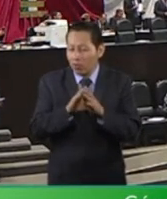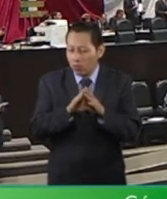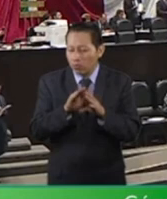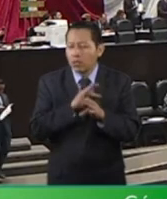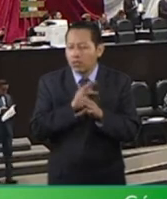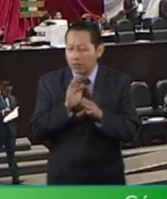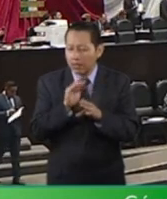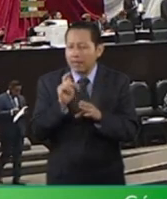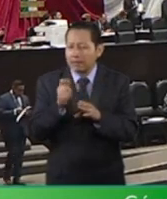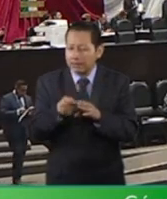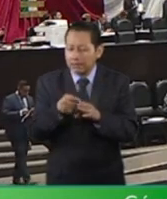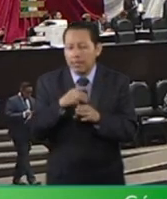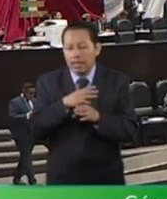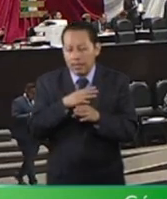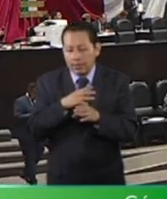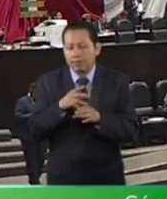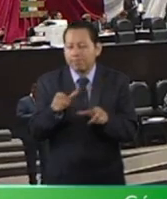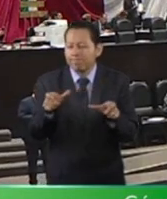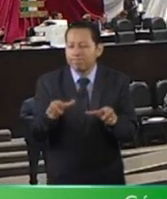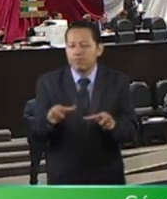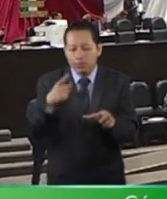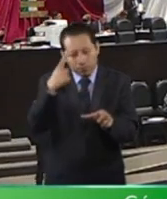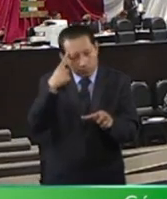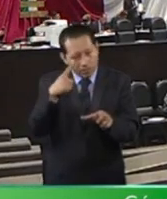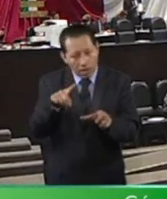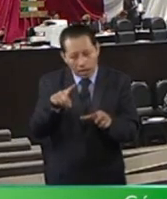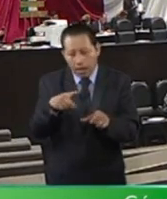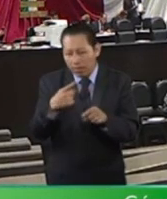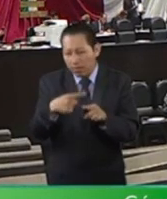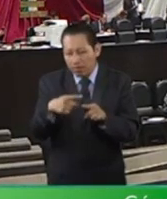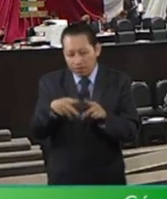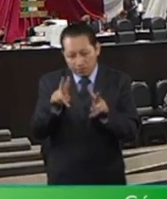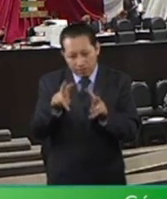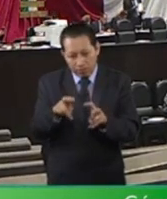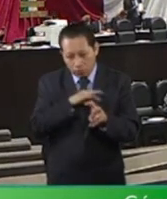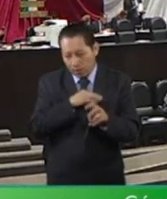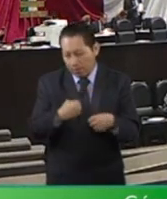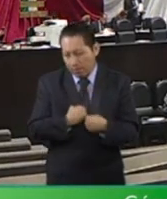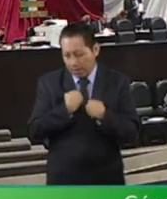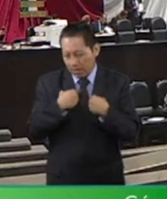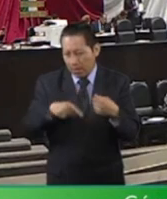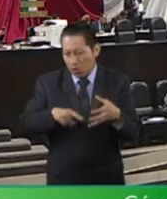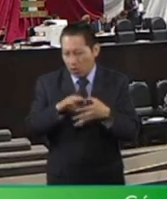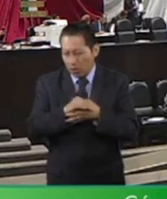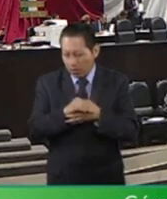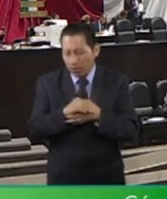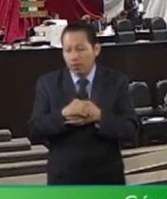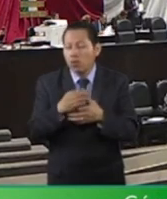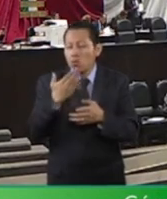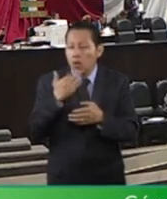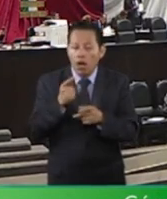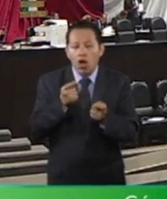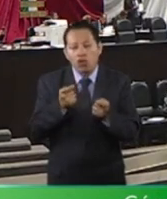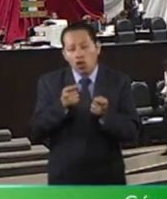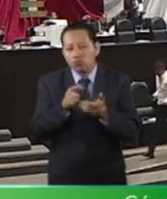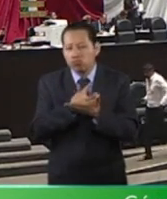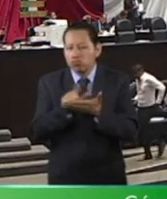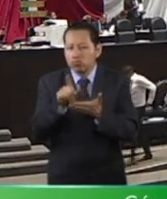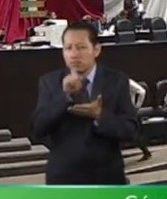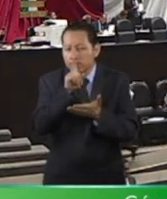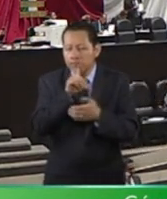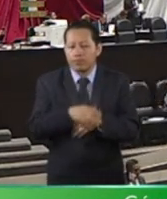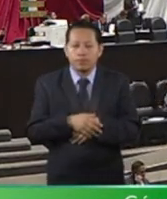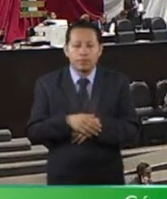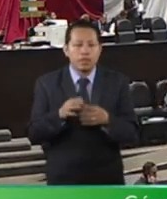la intervención de las Fuerzas Armadas en cualquier aspecto de la vida pública sin mecanismos de control y transparencia.